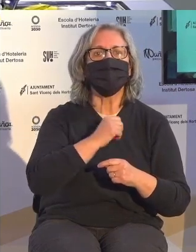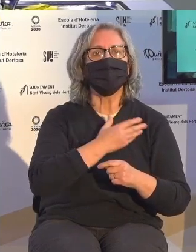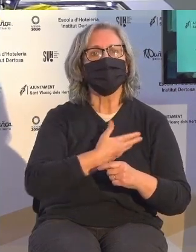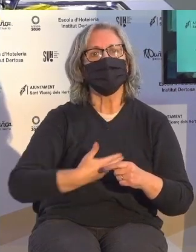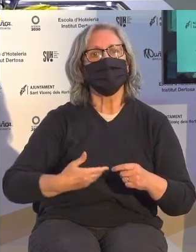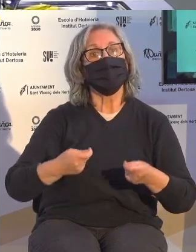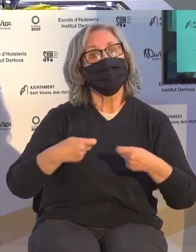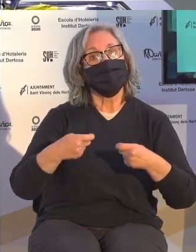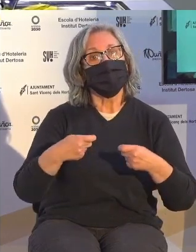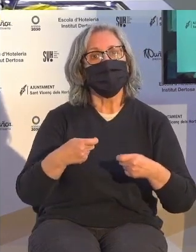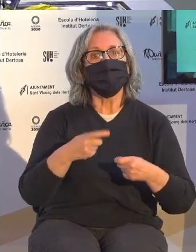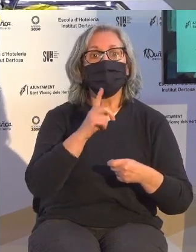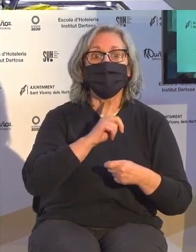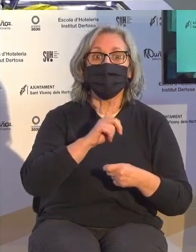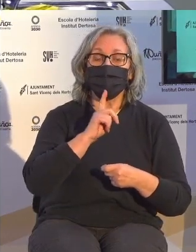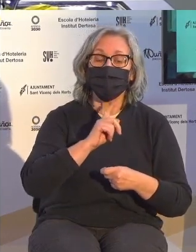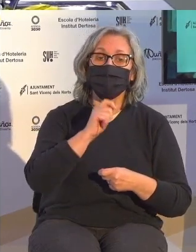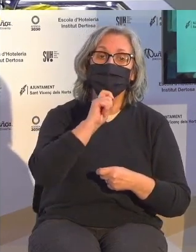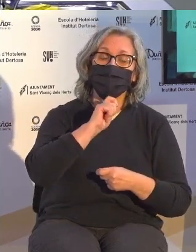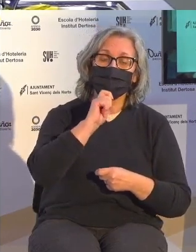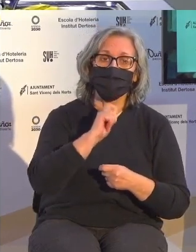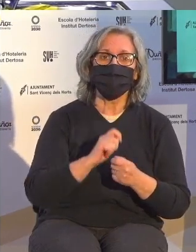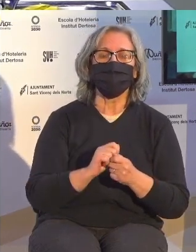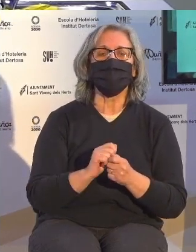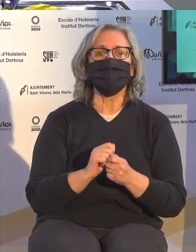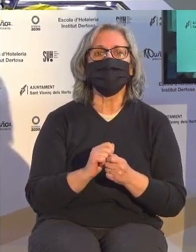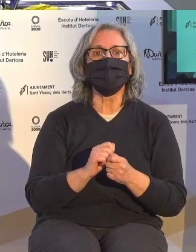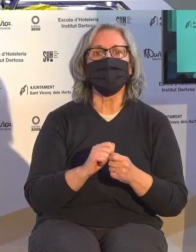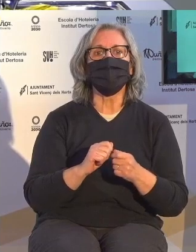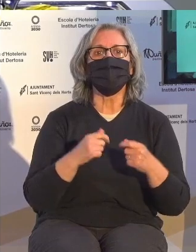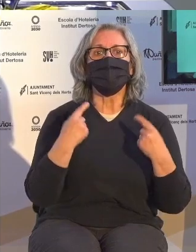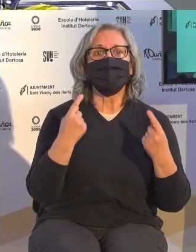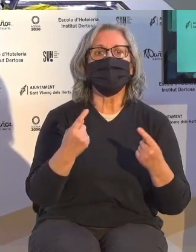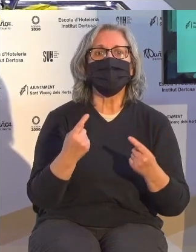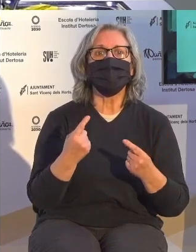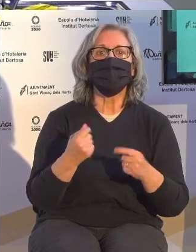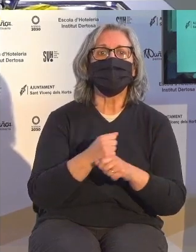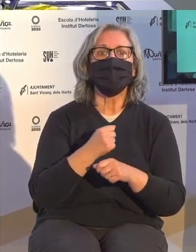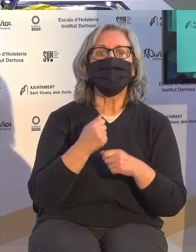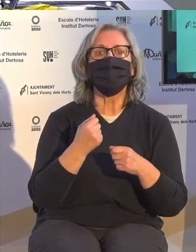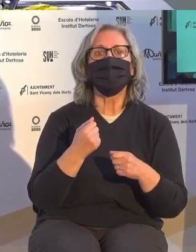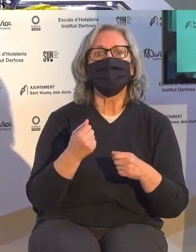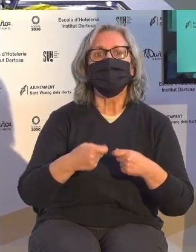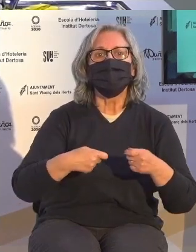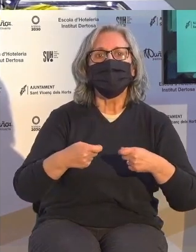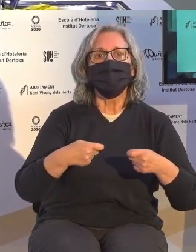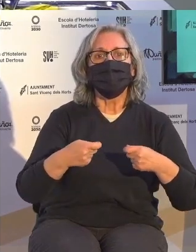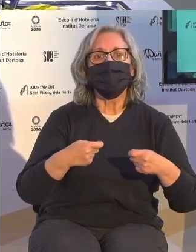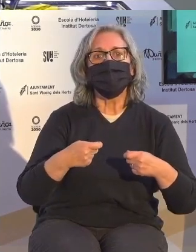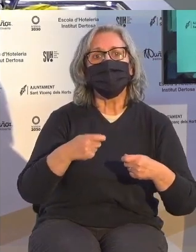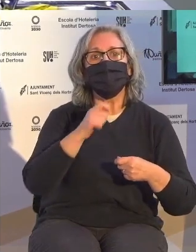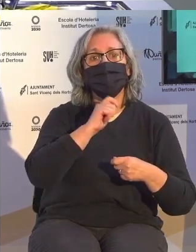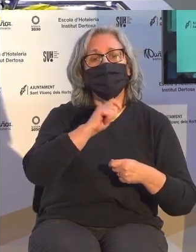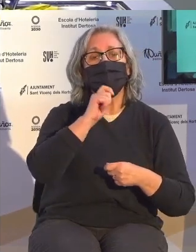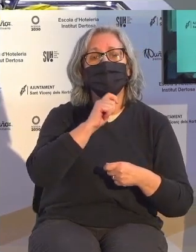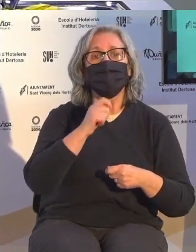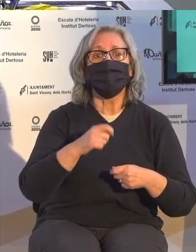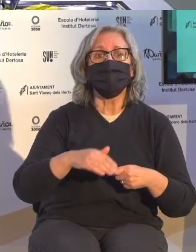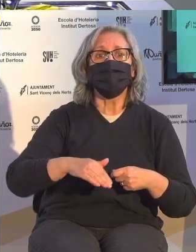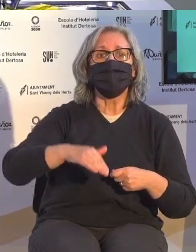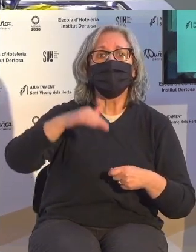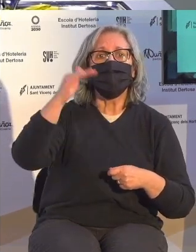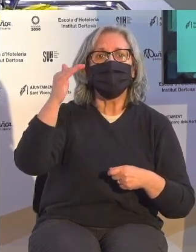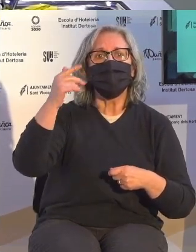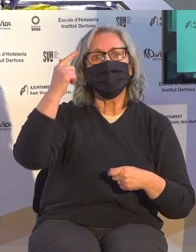y en brasil y mi primero trabajo se fue exactamente la tienda entonces recuerdo así como se fue ayer los fin de semanas